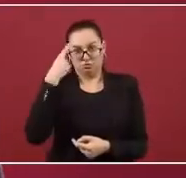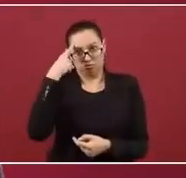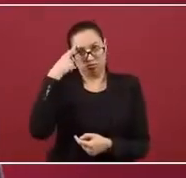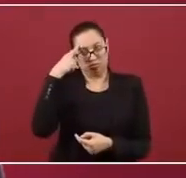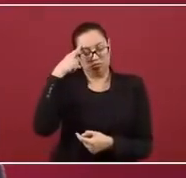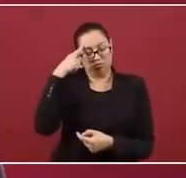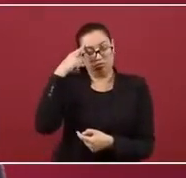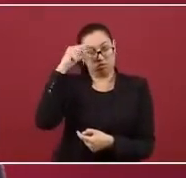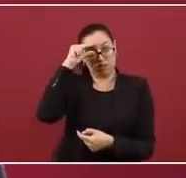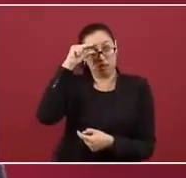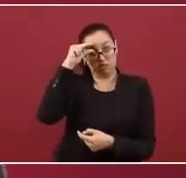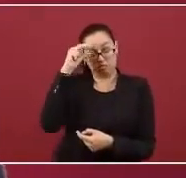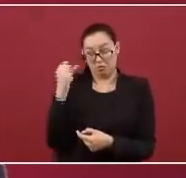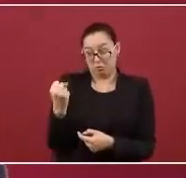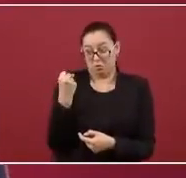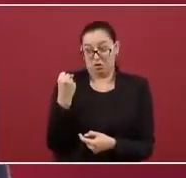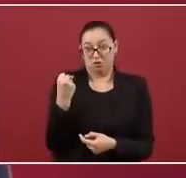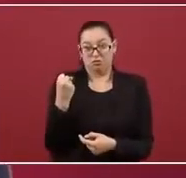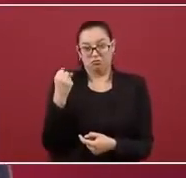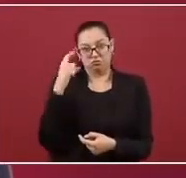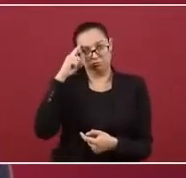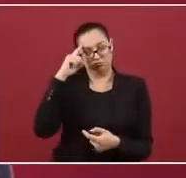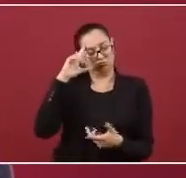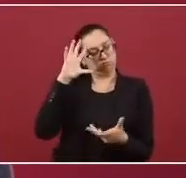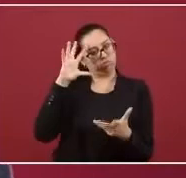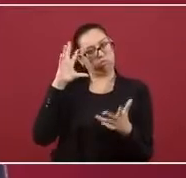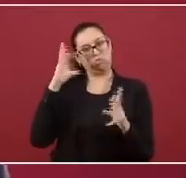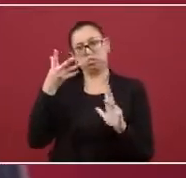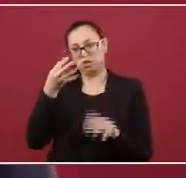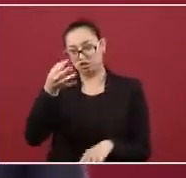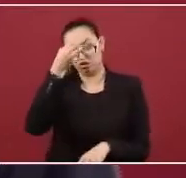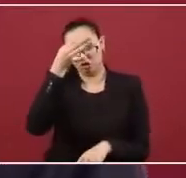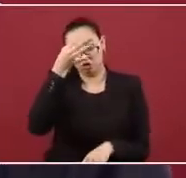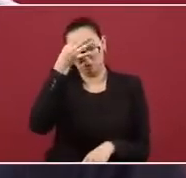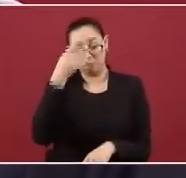los inteligentes y a los tontos